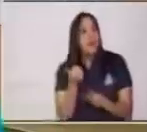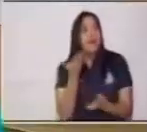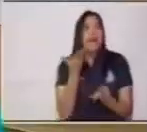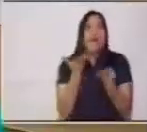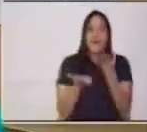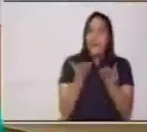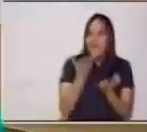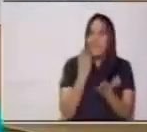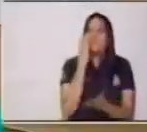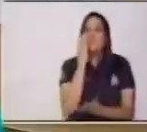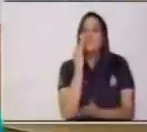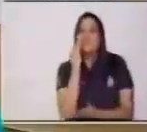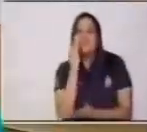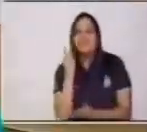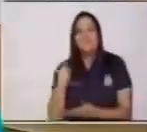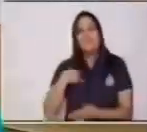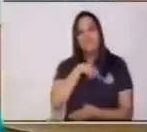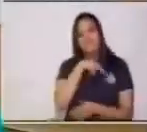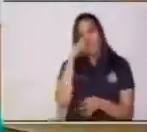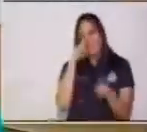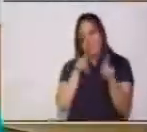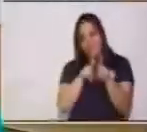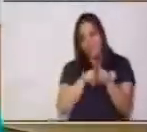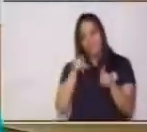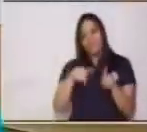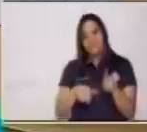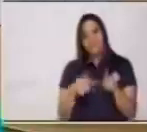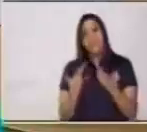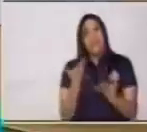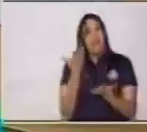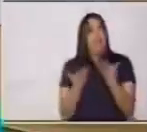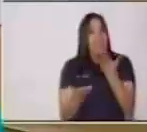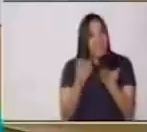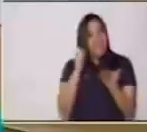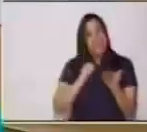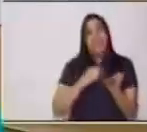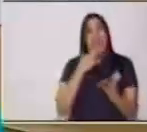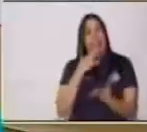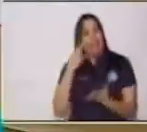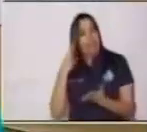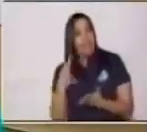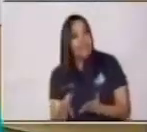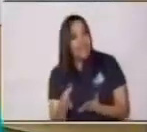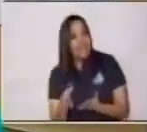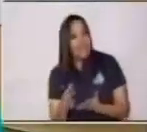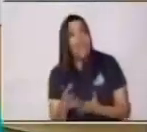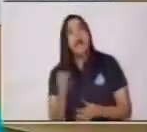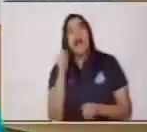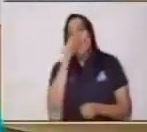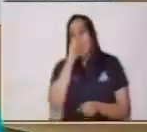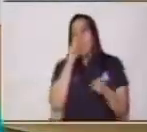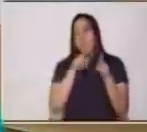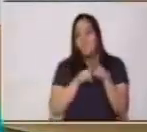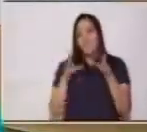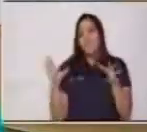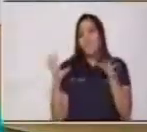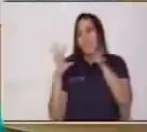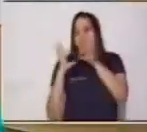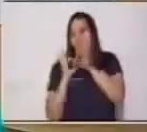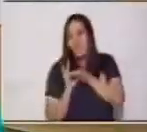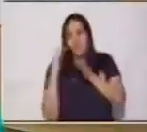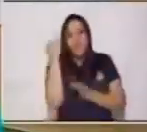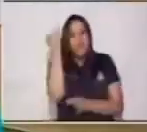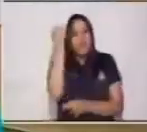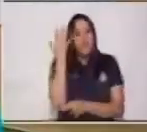nosotros. Entonces podemos decir que los textos literarios se basan tanto en la realidad, en nuestro contexto, como en vivencias